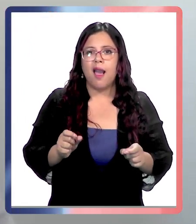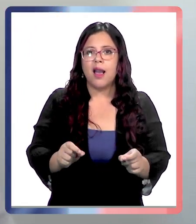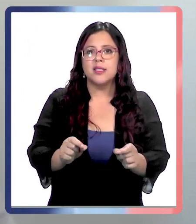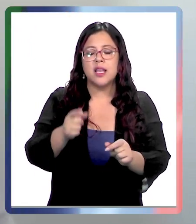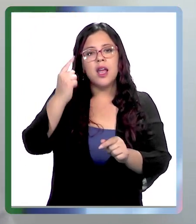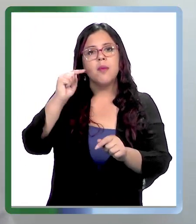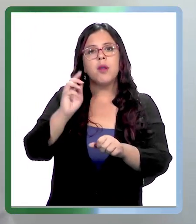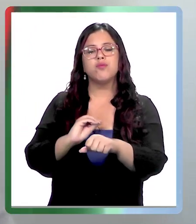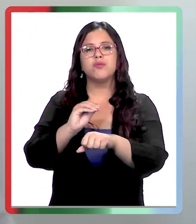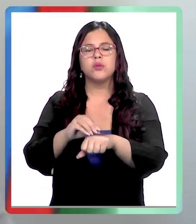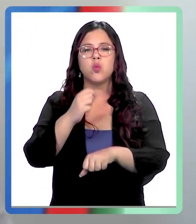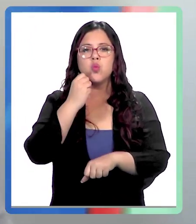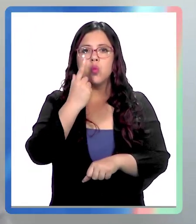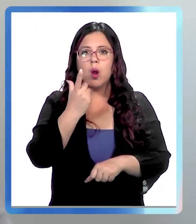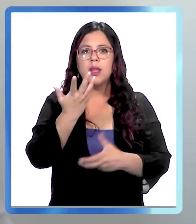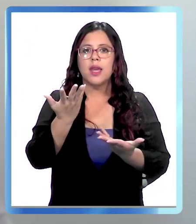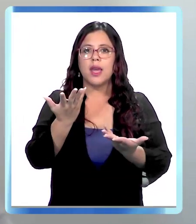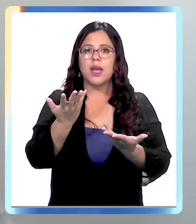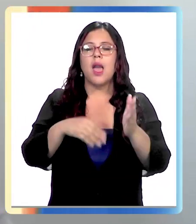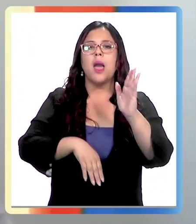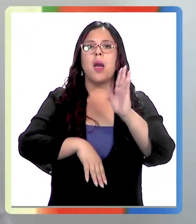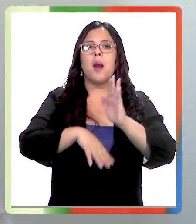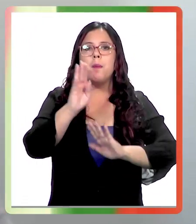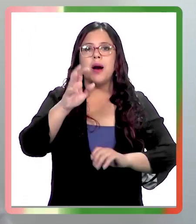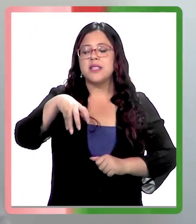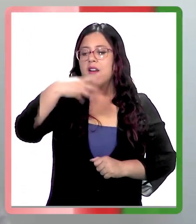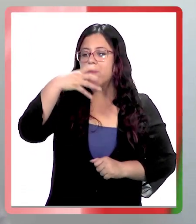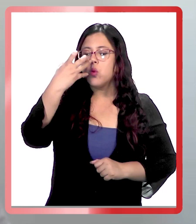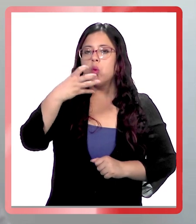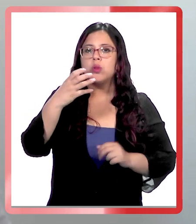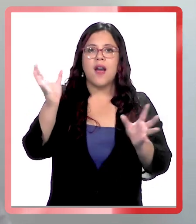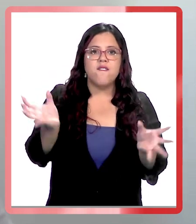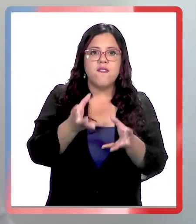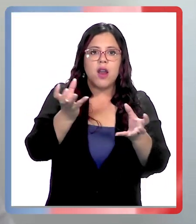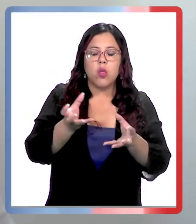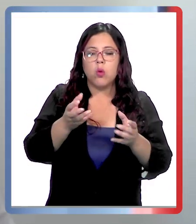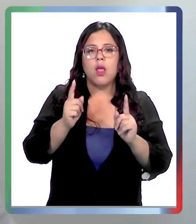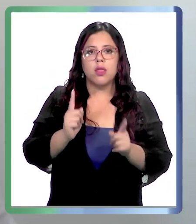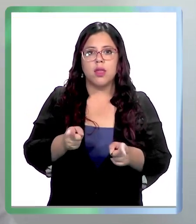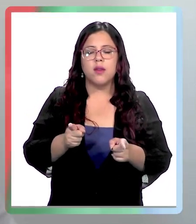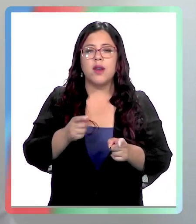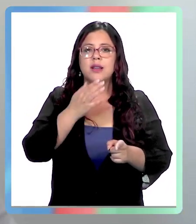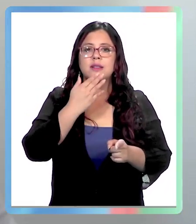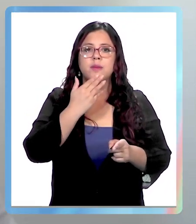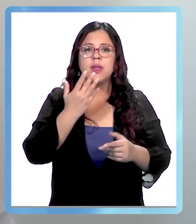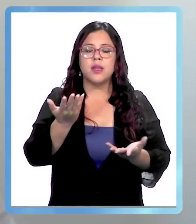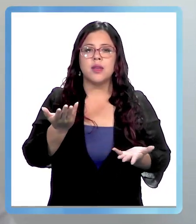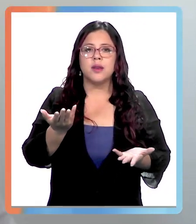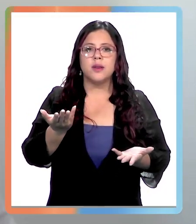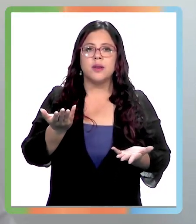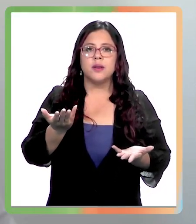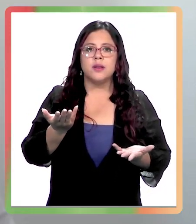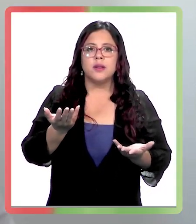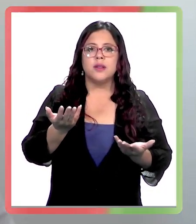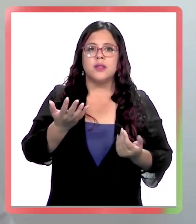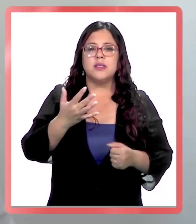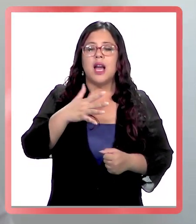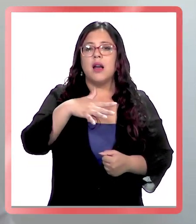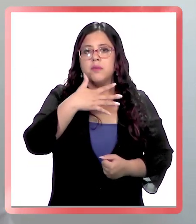pacientes obesos que habitualmente se asocian con sedentarismo y con mayor consumo de comida